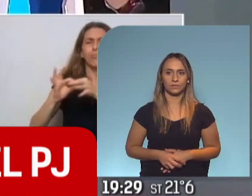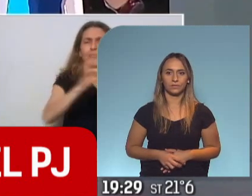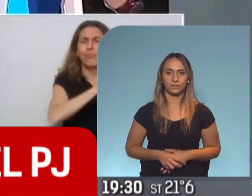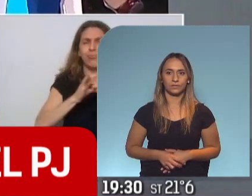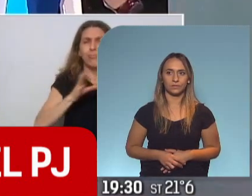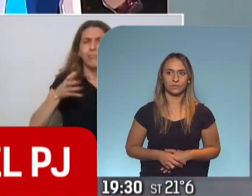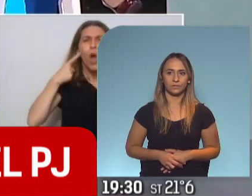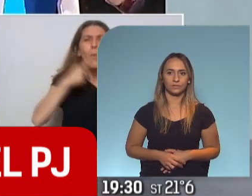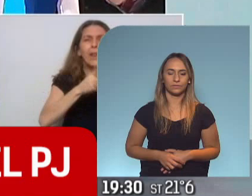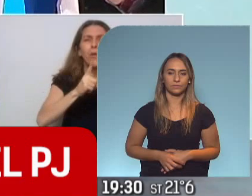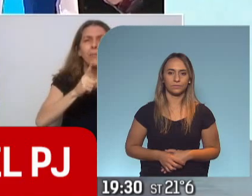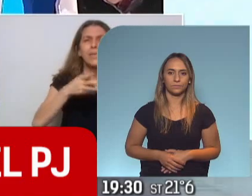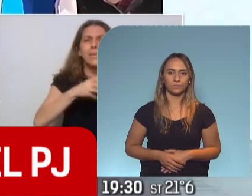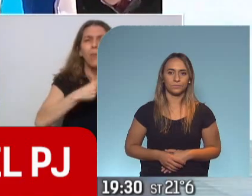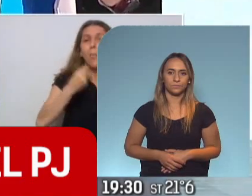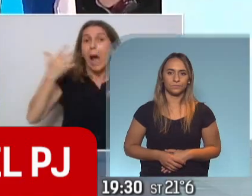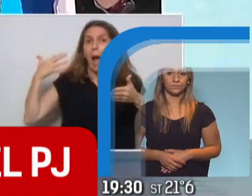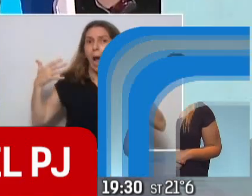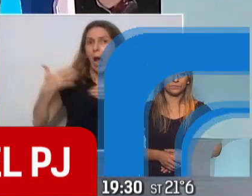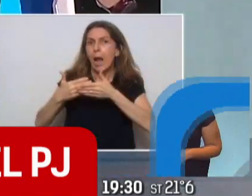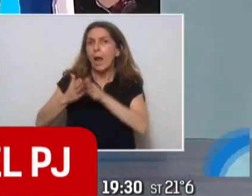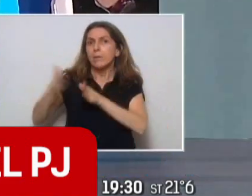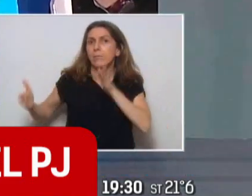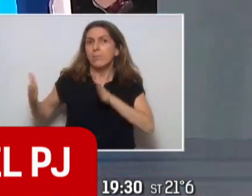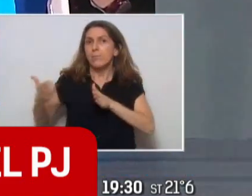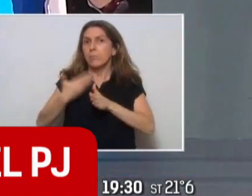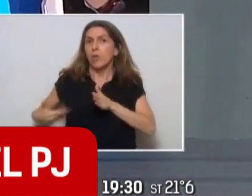para terminar con un tiempo difícil de la Argentina.